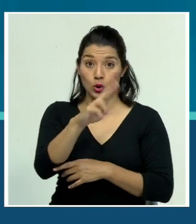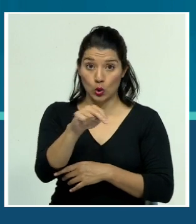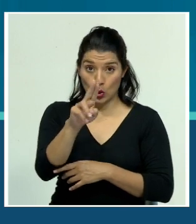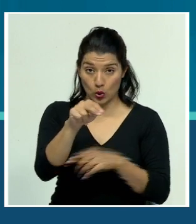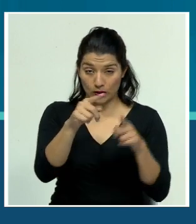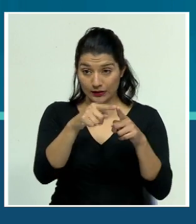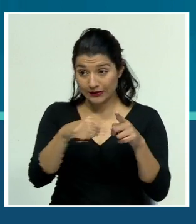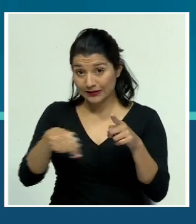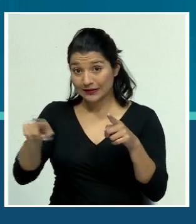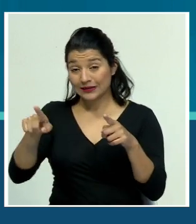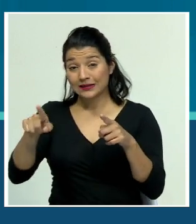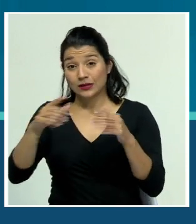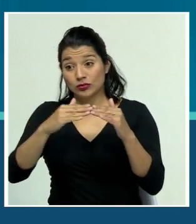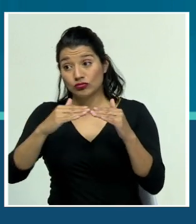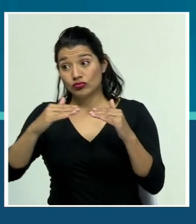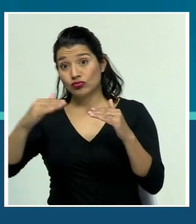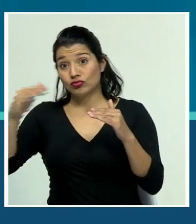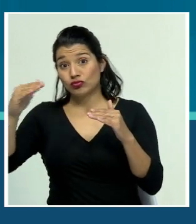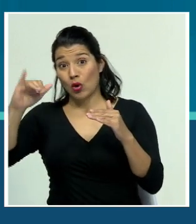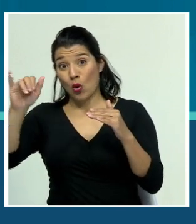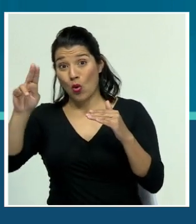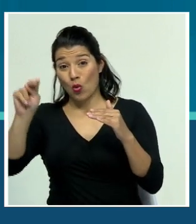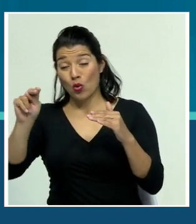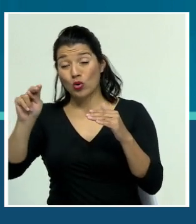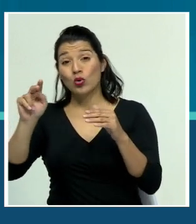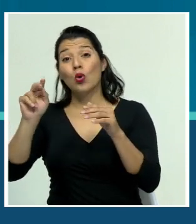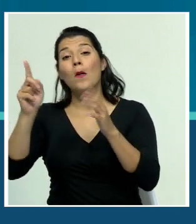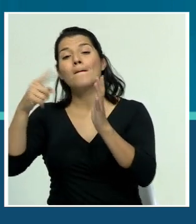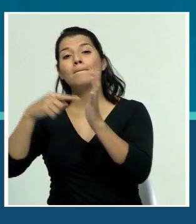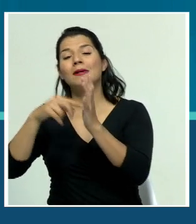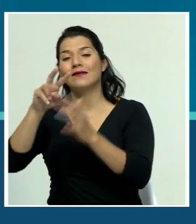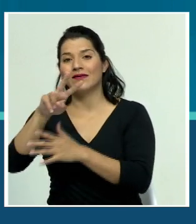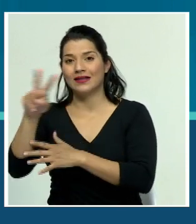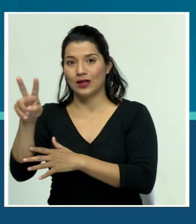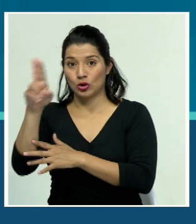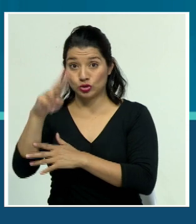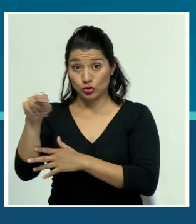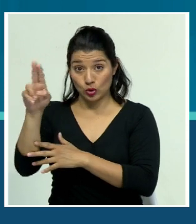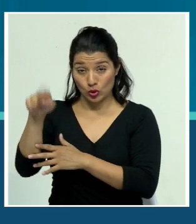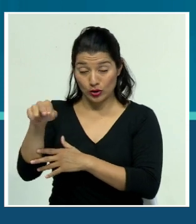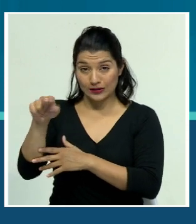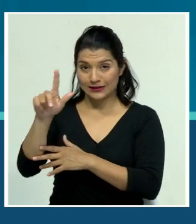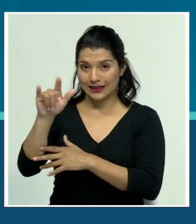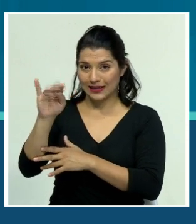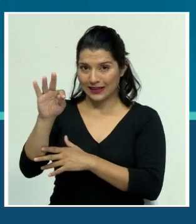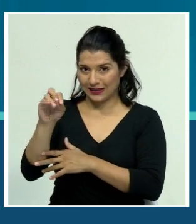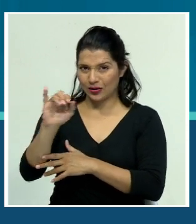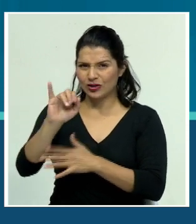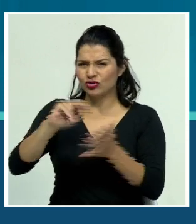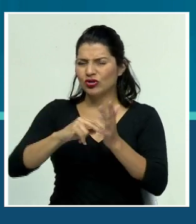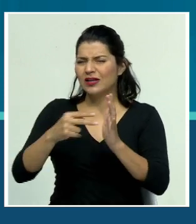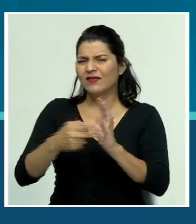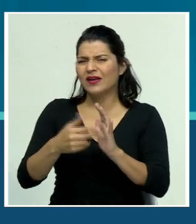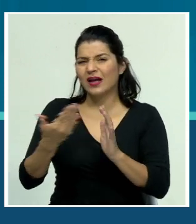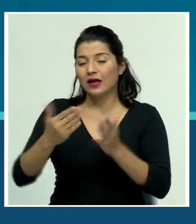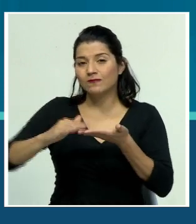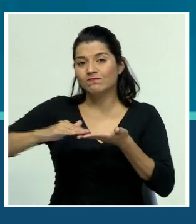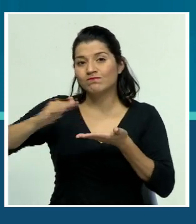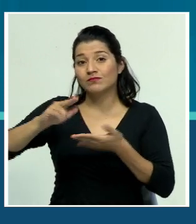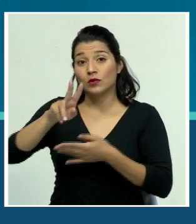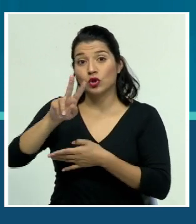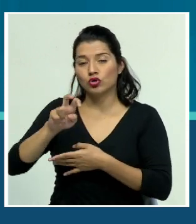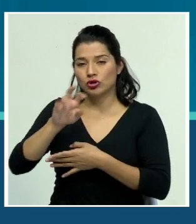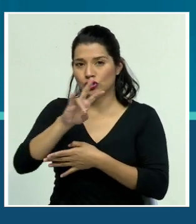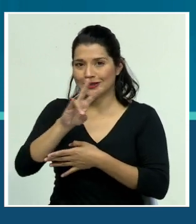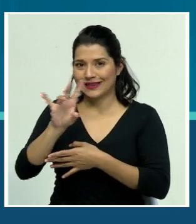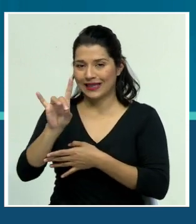colones. En el último ajuste de junio se mantiene en 1.022 colones el litro. Esto representa un aumento de